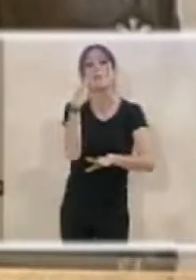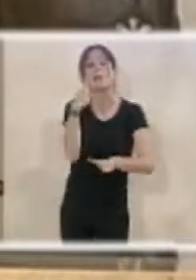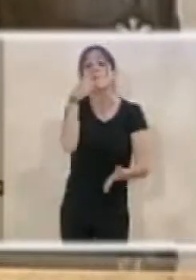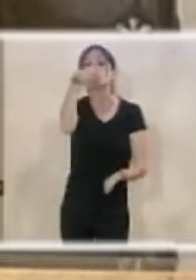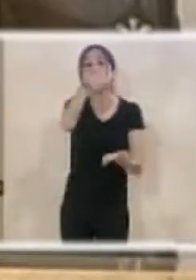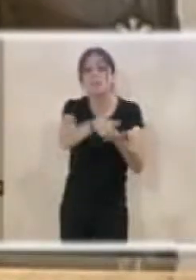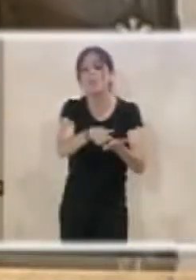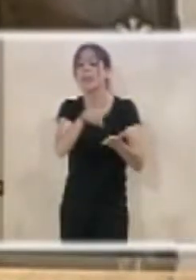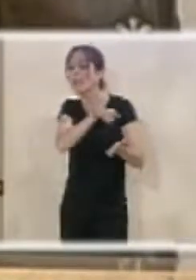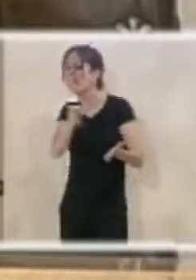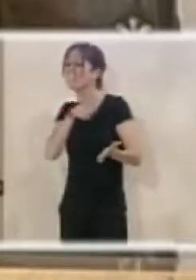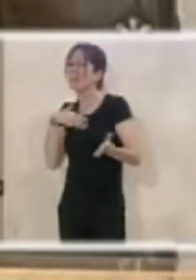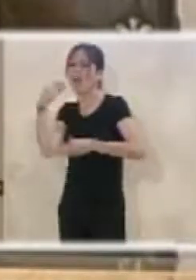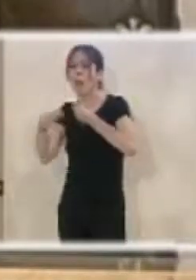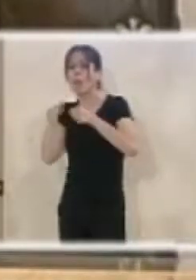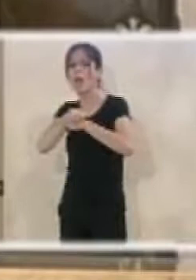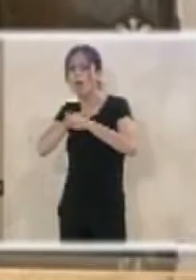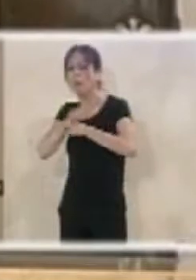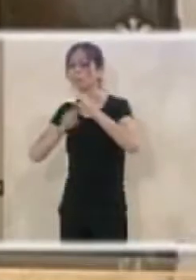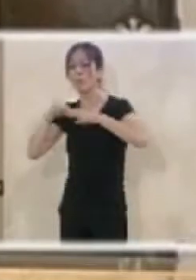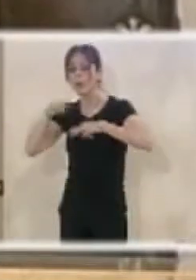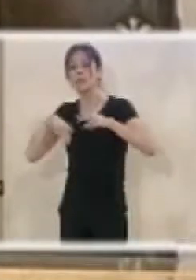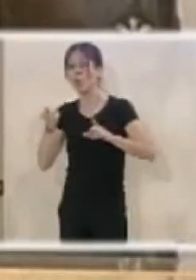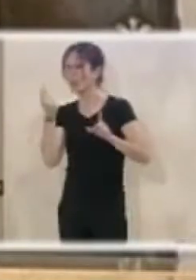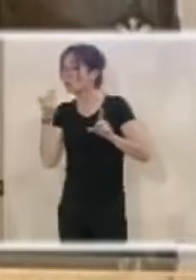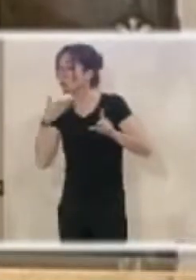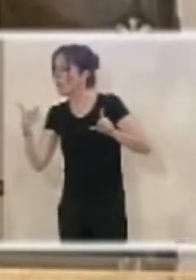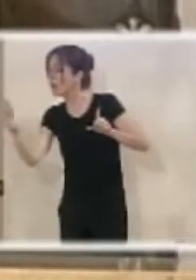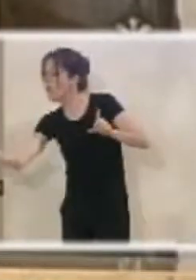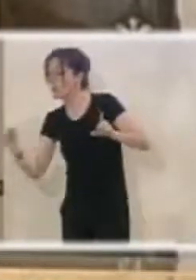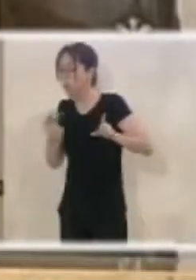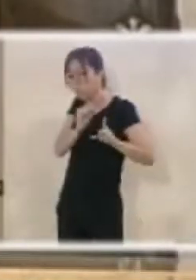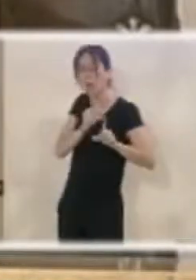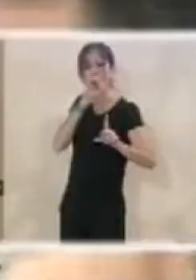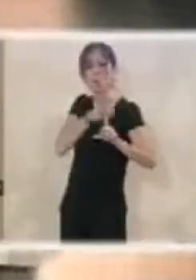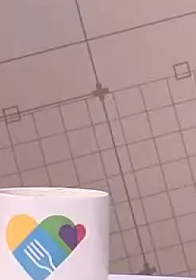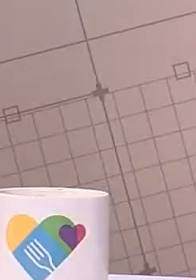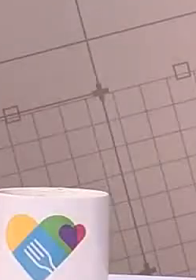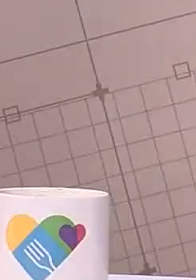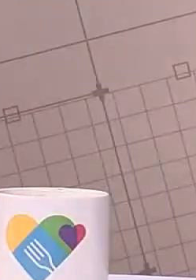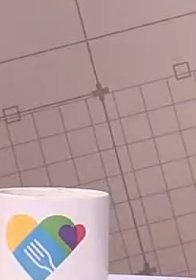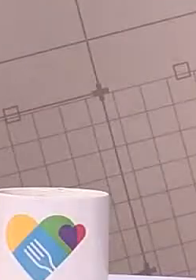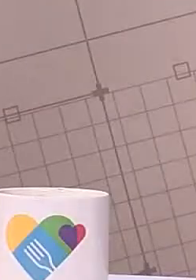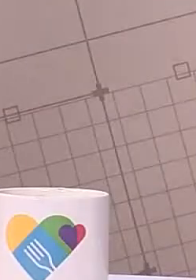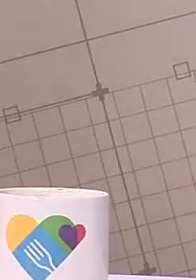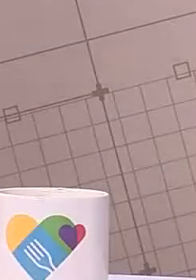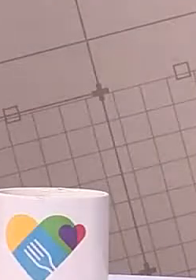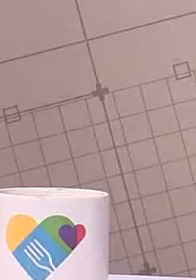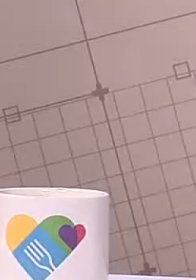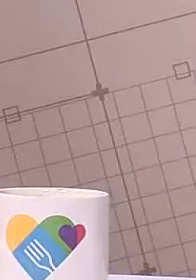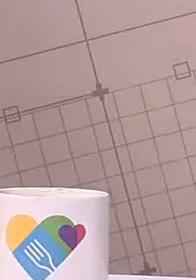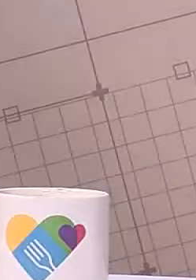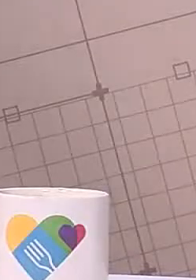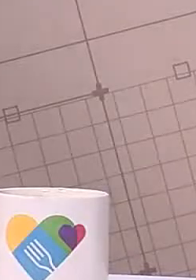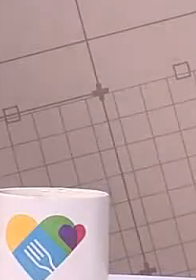dicho pues, que les gustaría que se realizase, y nosotros estamos reinvirtiendo el dinero para que no se deje nada sin gastar. Y hoy les hablamos del